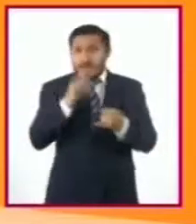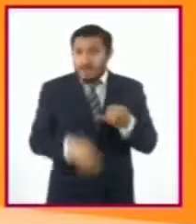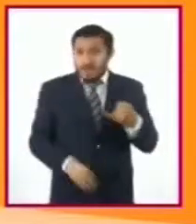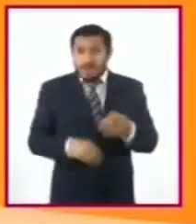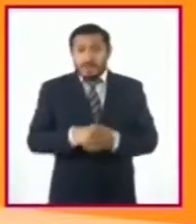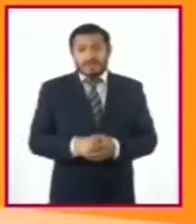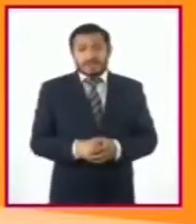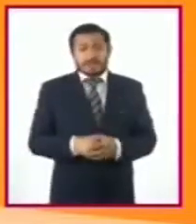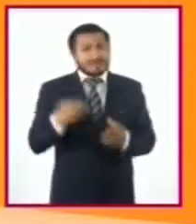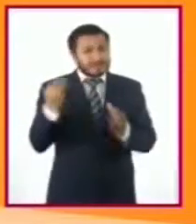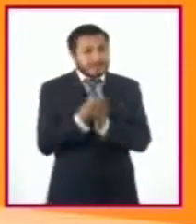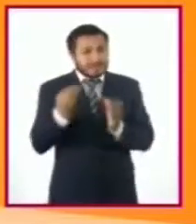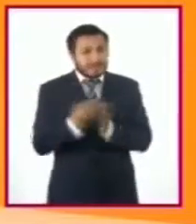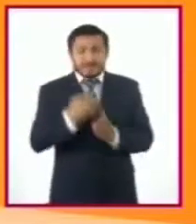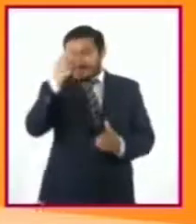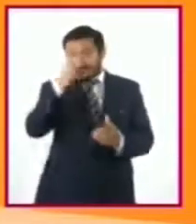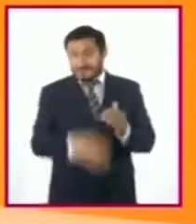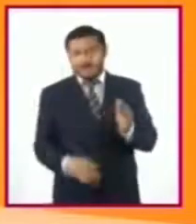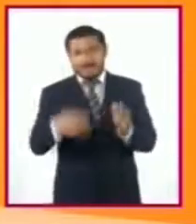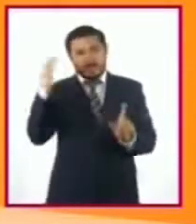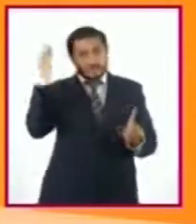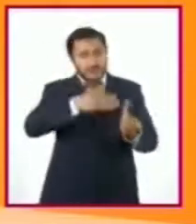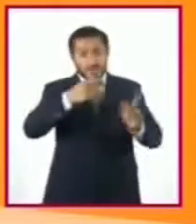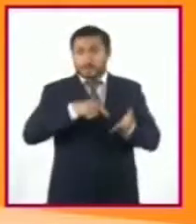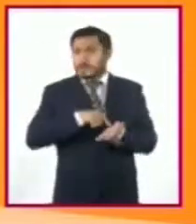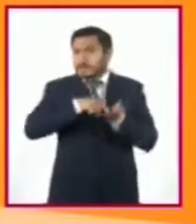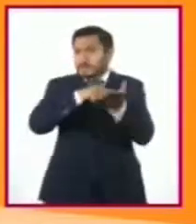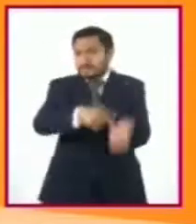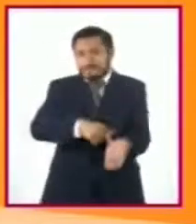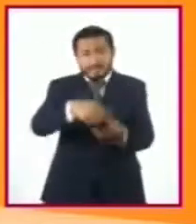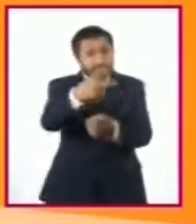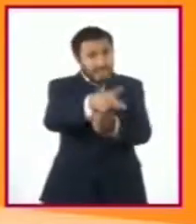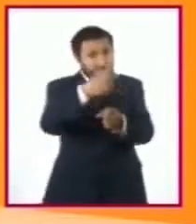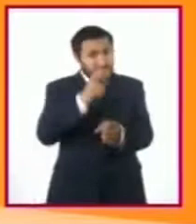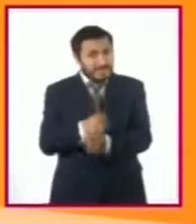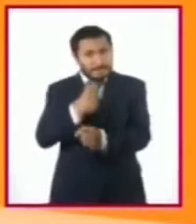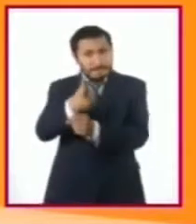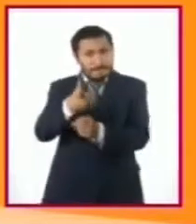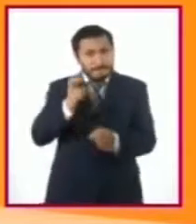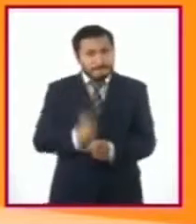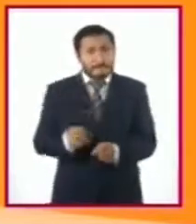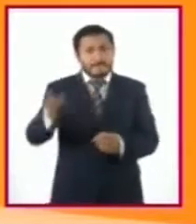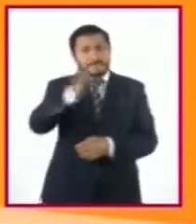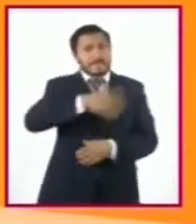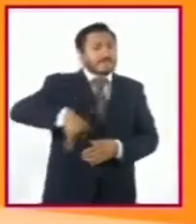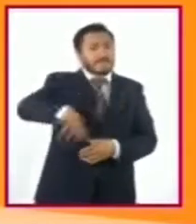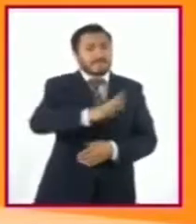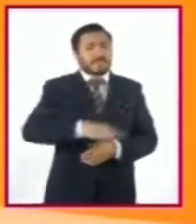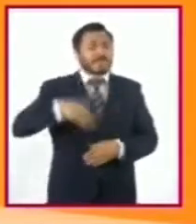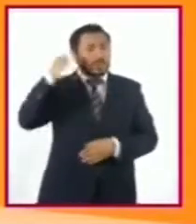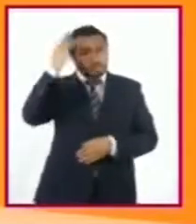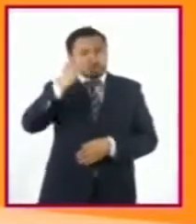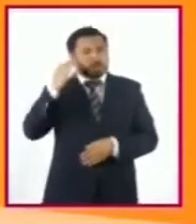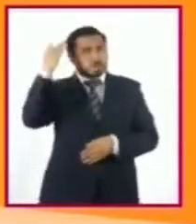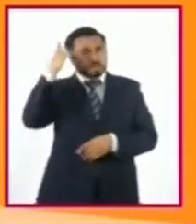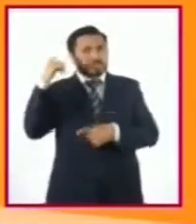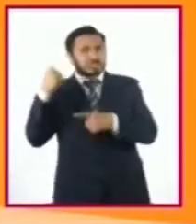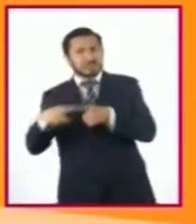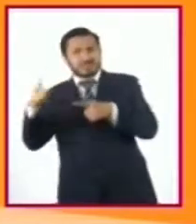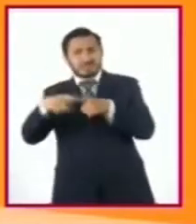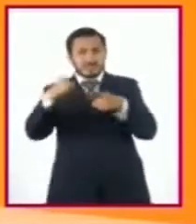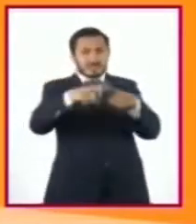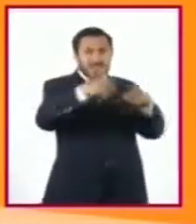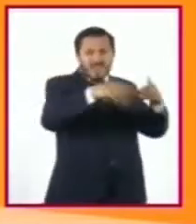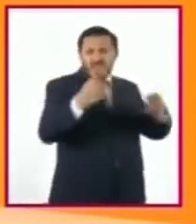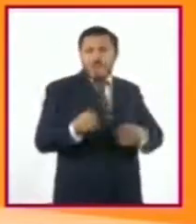con esta sesión, les propongo un reto. Los invito a que busquen y analicen diversos poemas, de preferencia